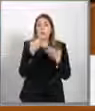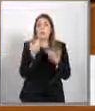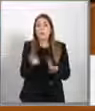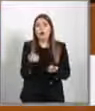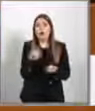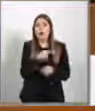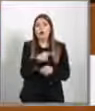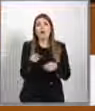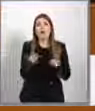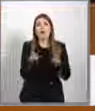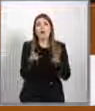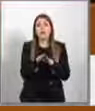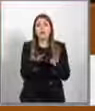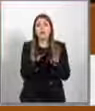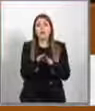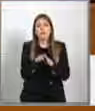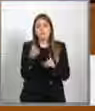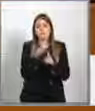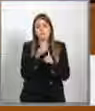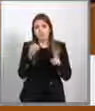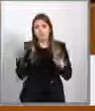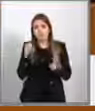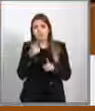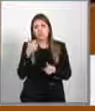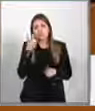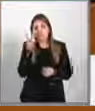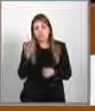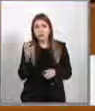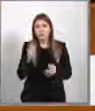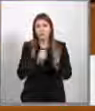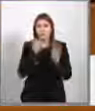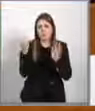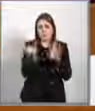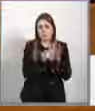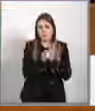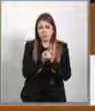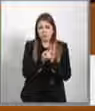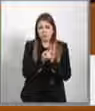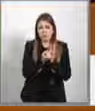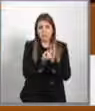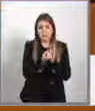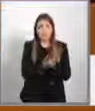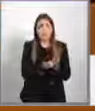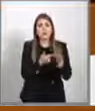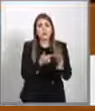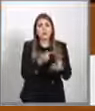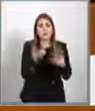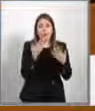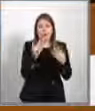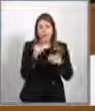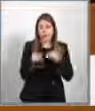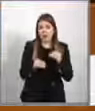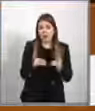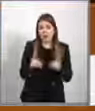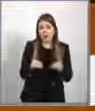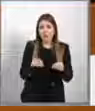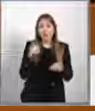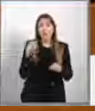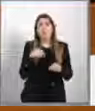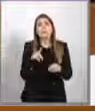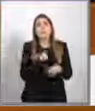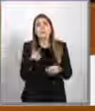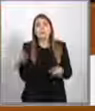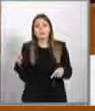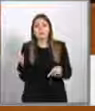creado en el ordenamiento que se busca aprobar. No se crea, pero se refiere y se le dan